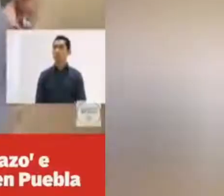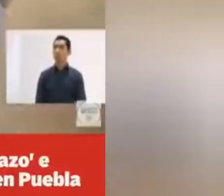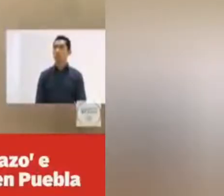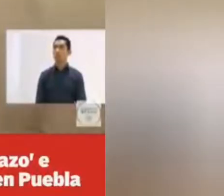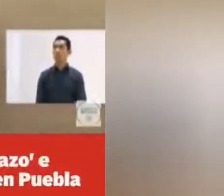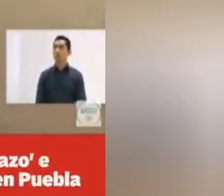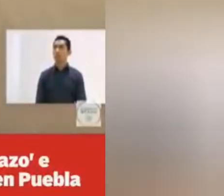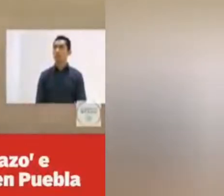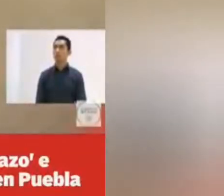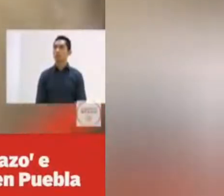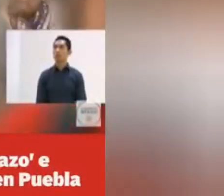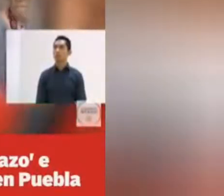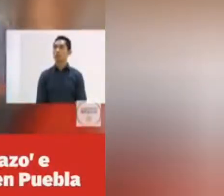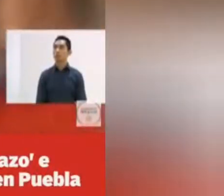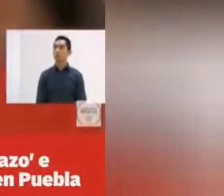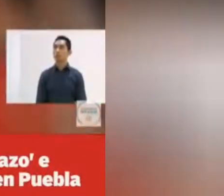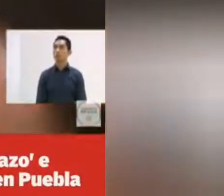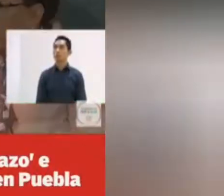a un lado.